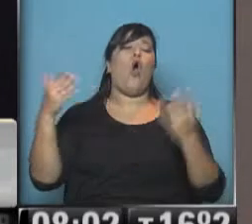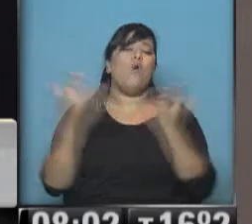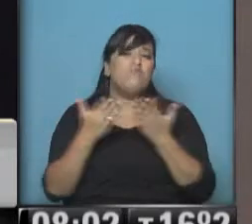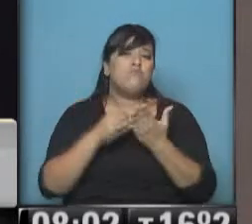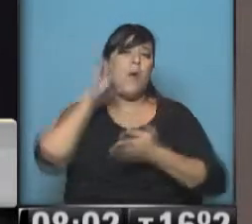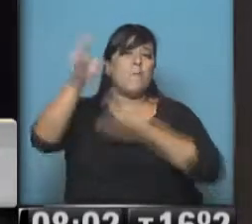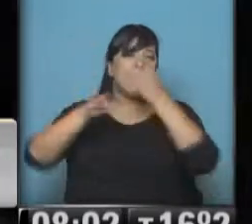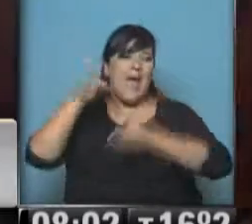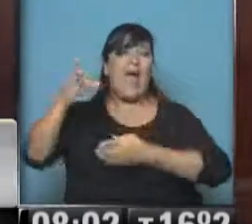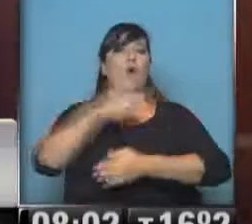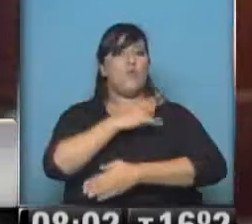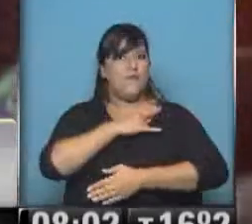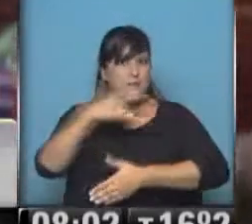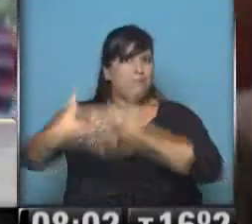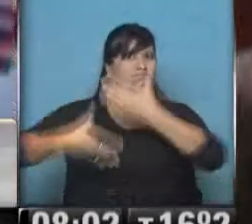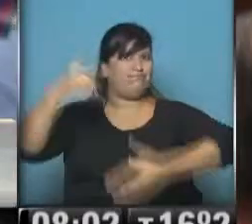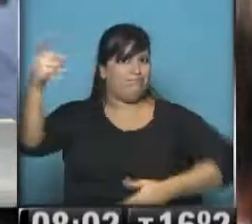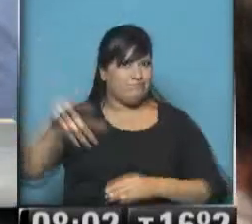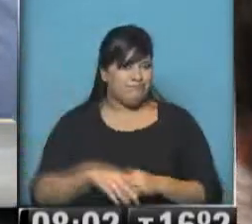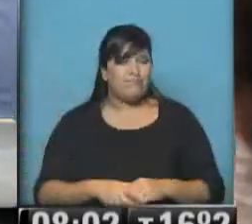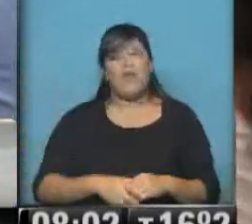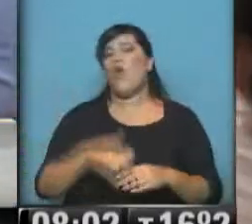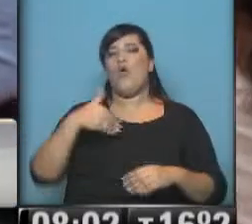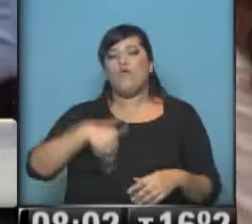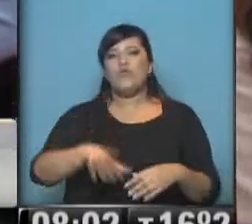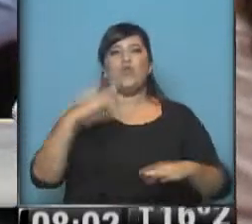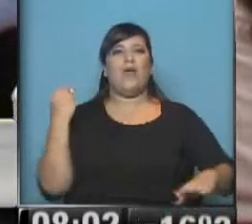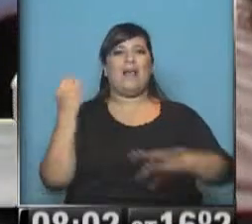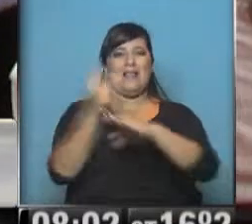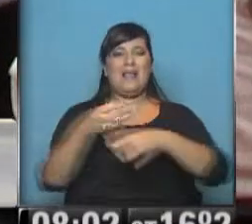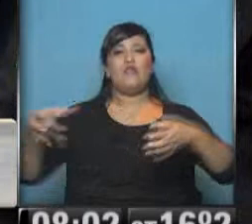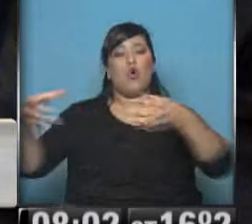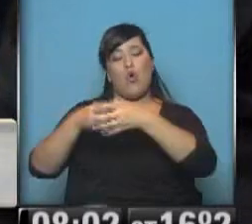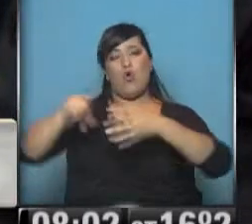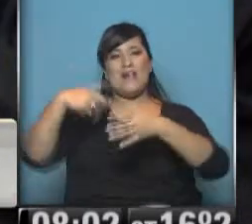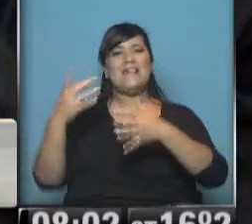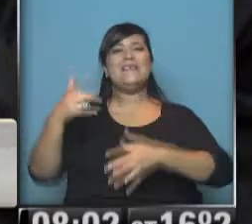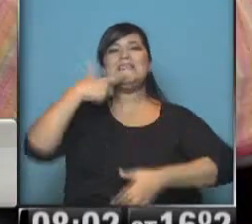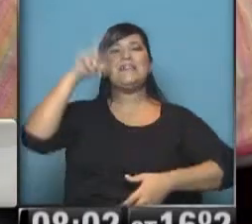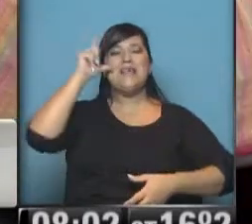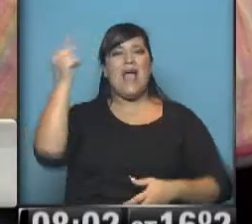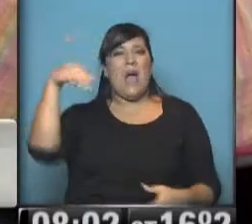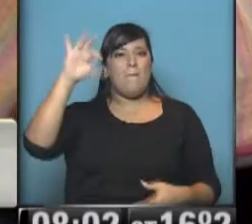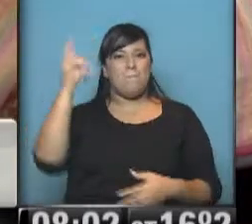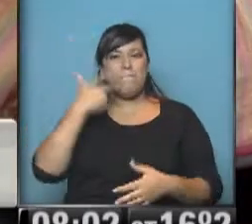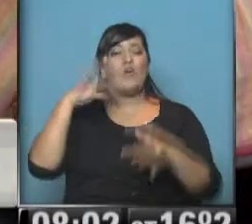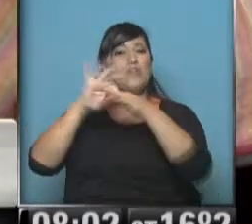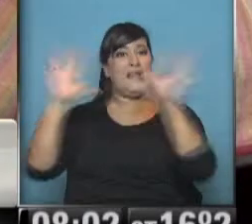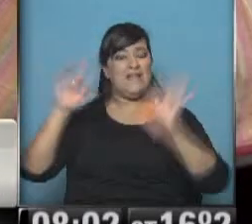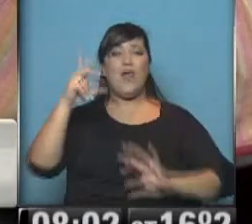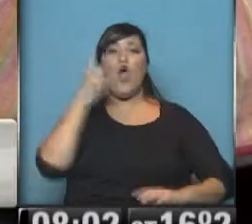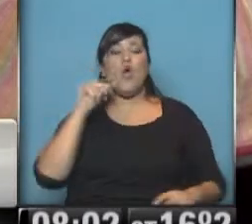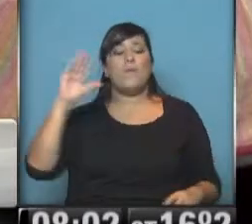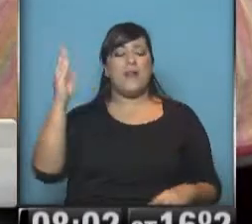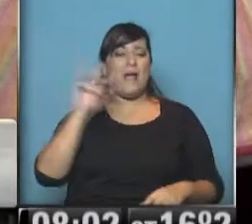avanzados el precandidato al jefe de gobierno por seamos libres pablo ferreyra participó de una jornada sobre